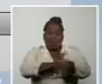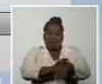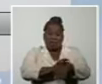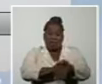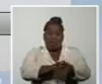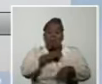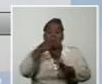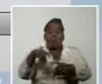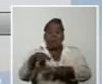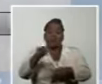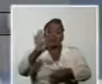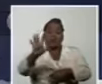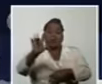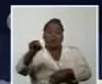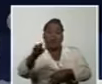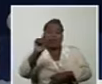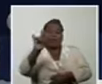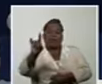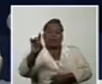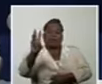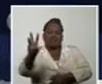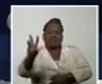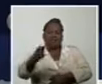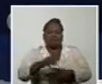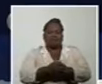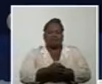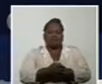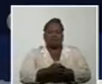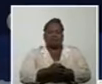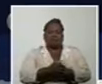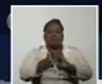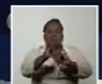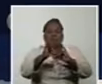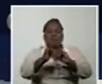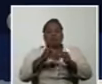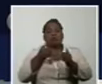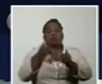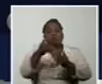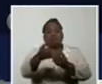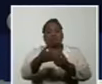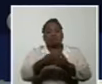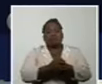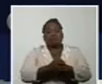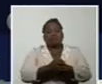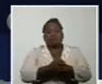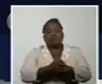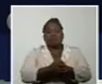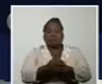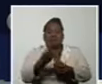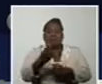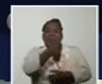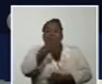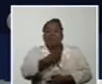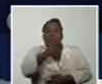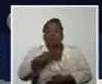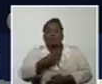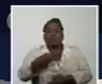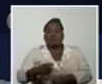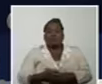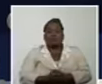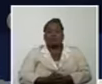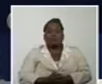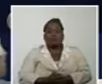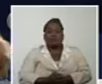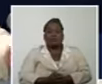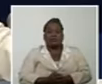5,93%. Hasta aquí nuestra información, y bueno, escuchamos las preguntas que puedan haberse